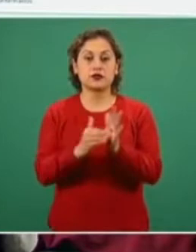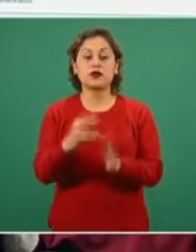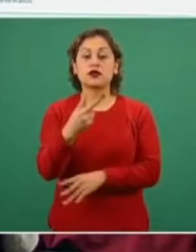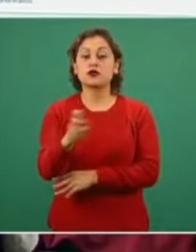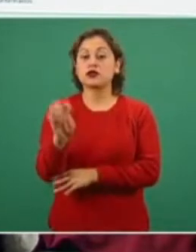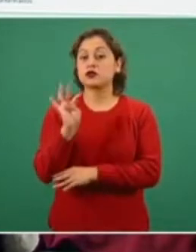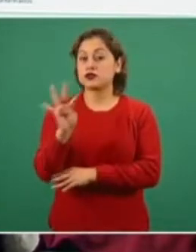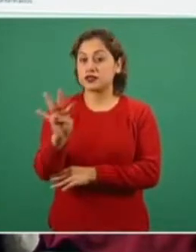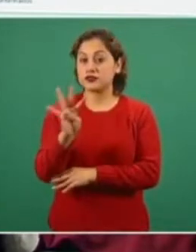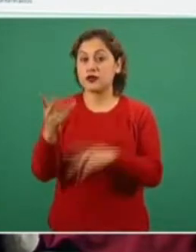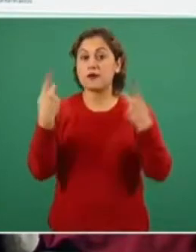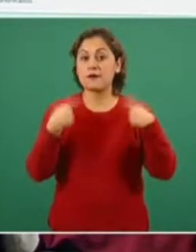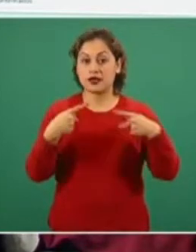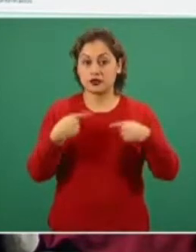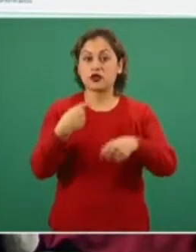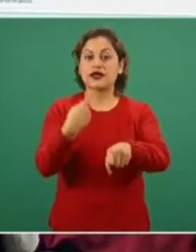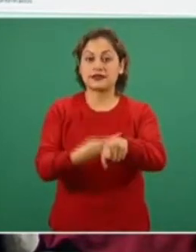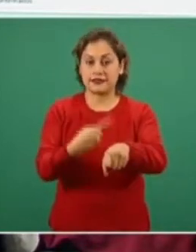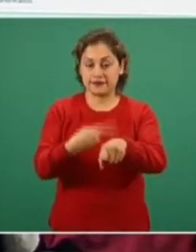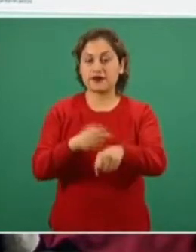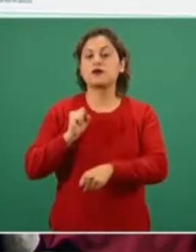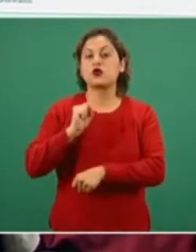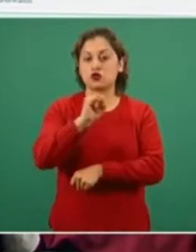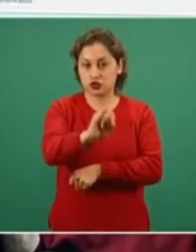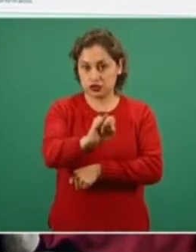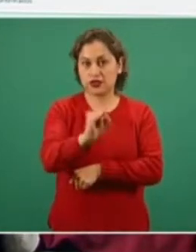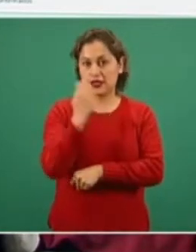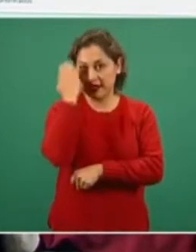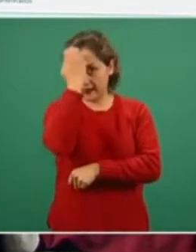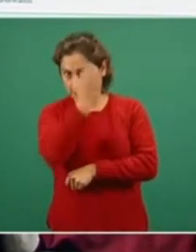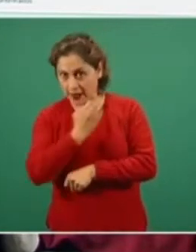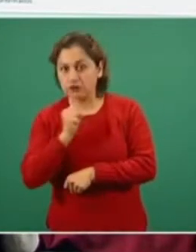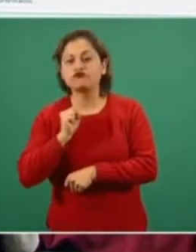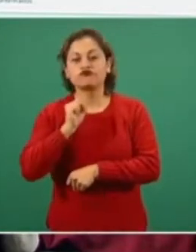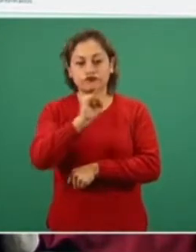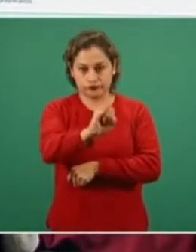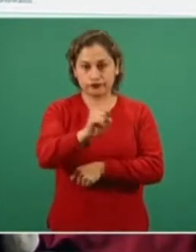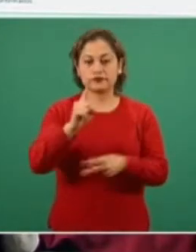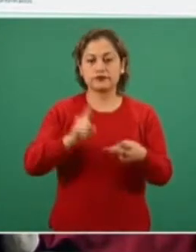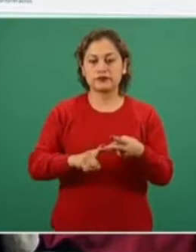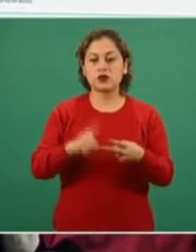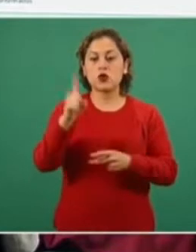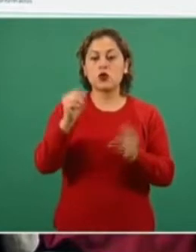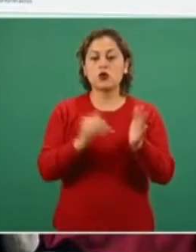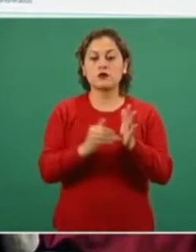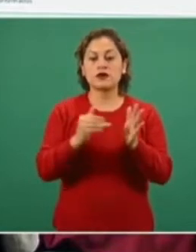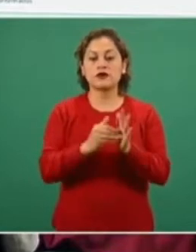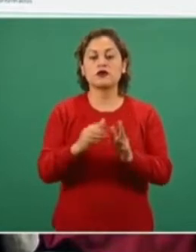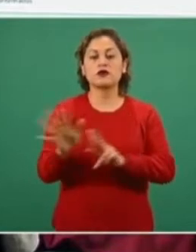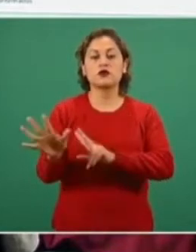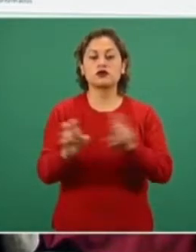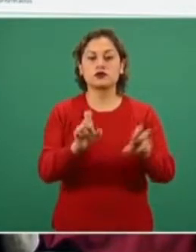1,455,219 confirmados, de los que se le hicieron la prueba, a los que se le hicieron la prueba